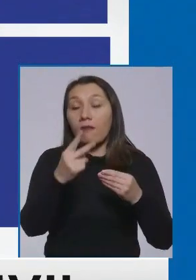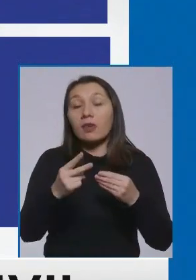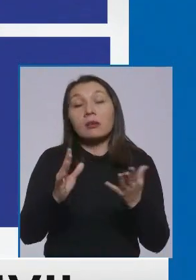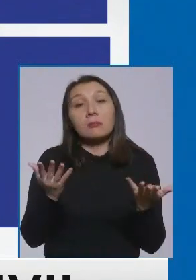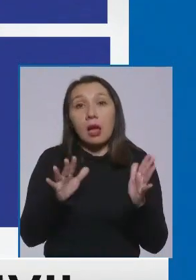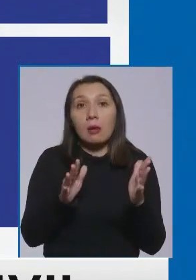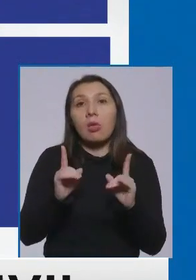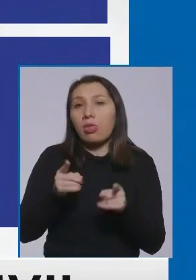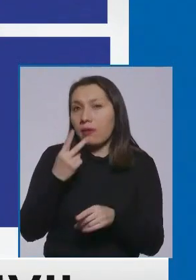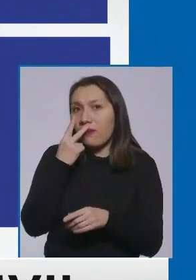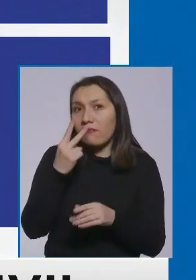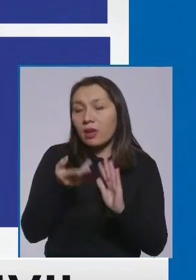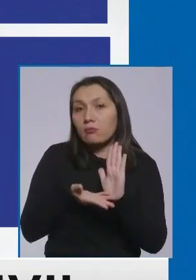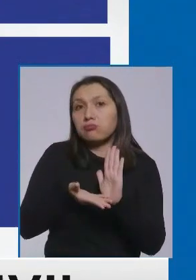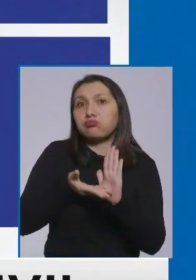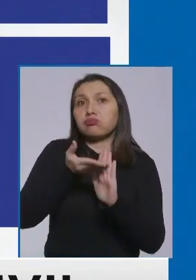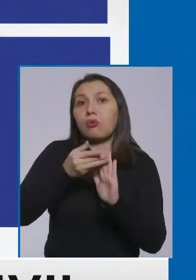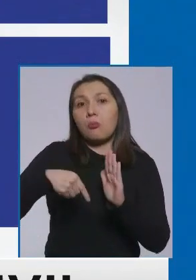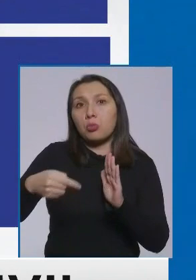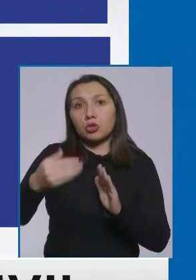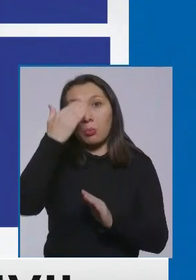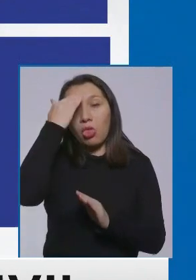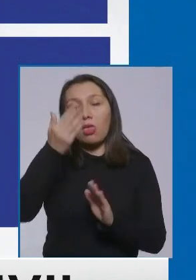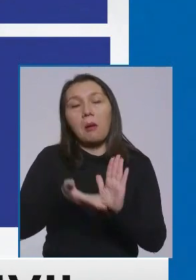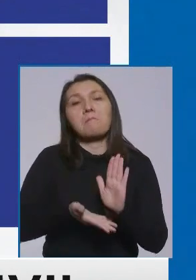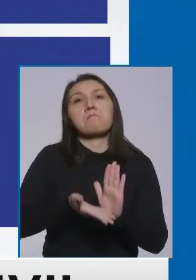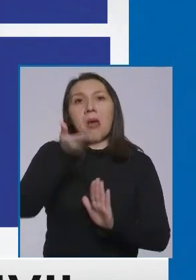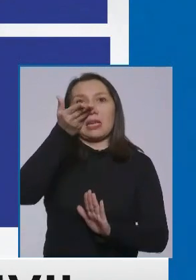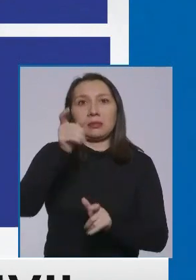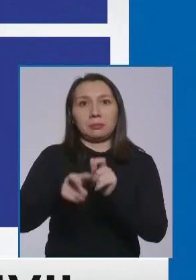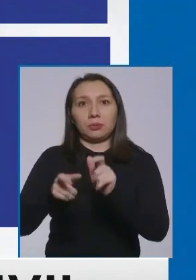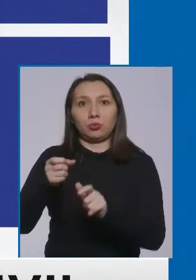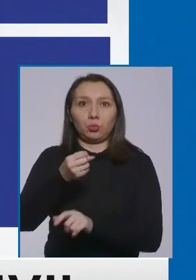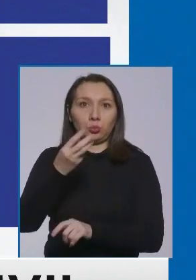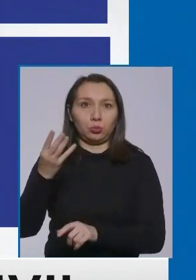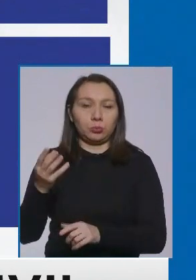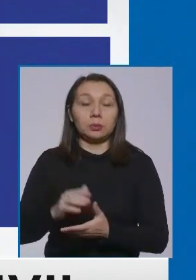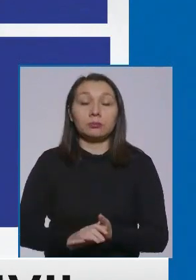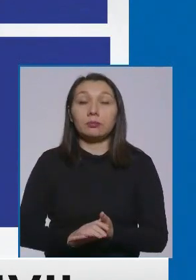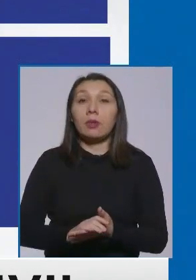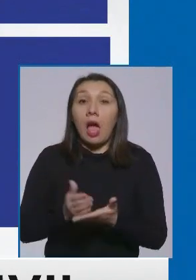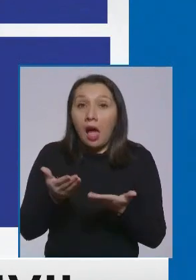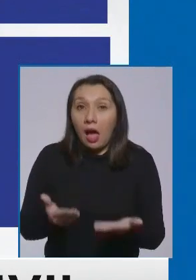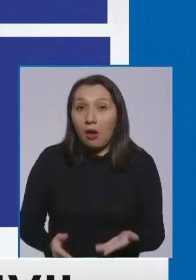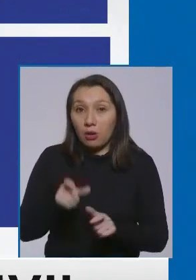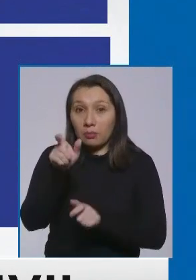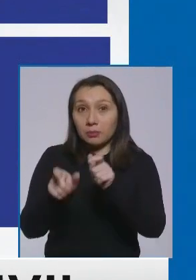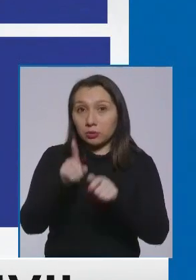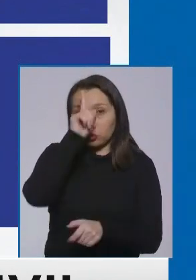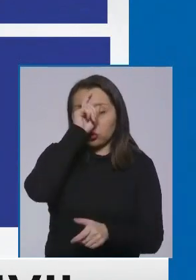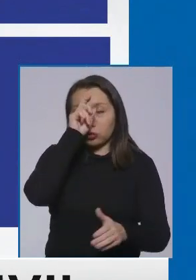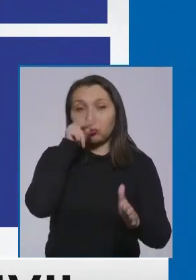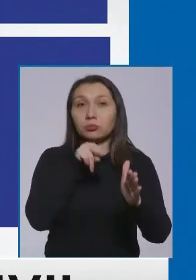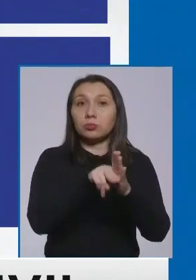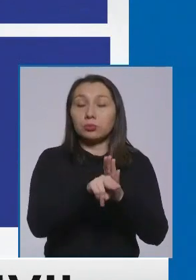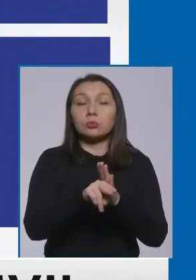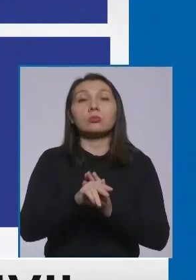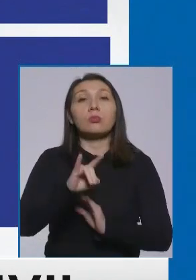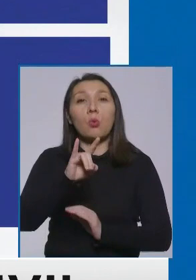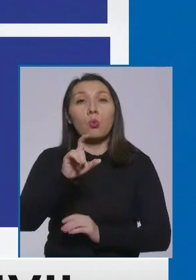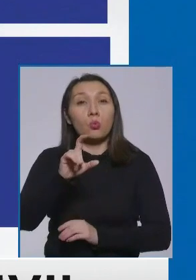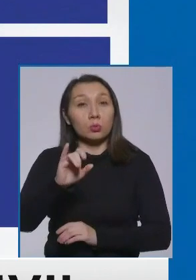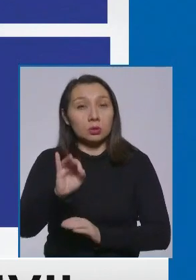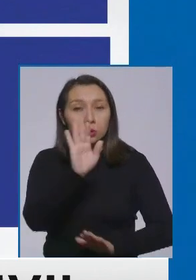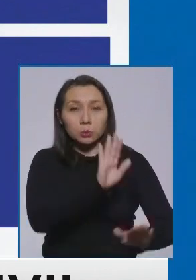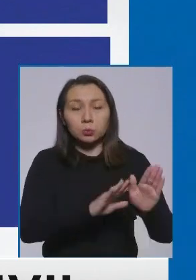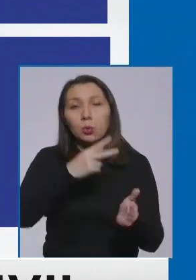debemos ver un aumento en los próximos días con respecto a las personas que se encuentran hospitalizadas en la unidad de cuidados intensivos podemos